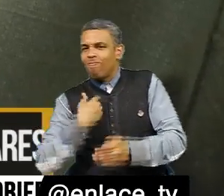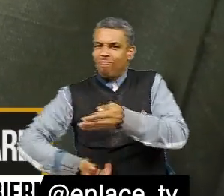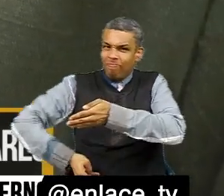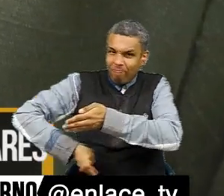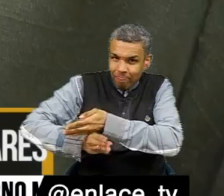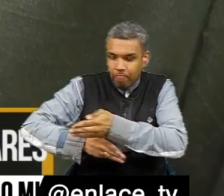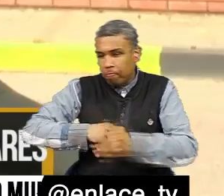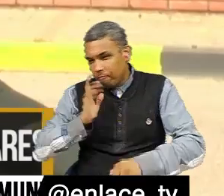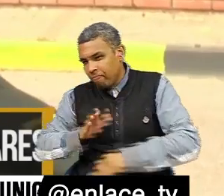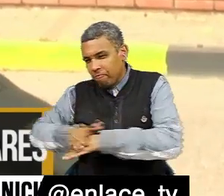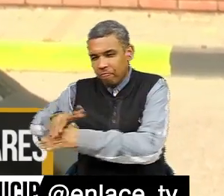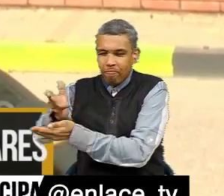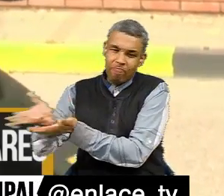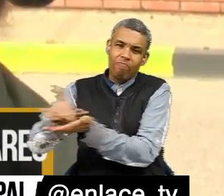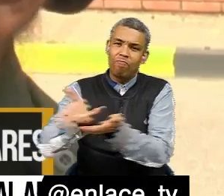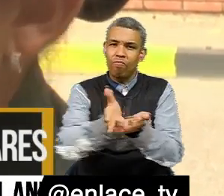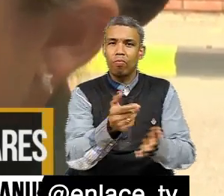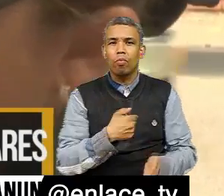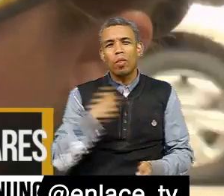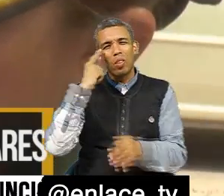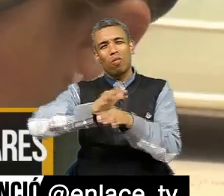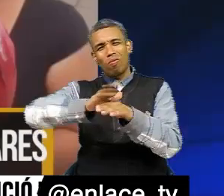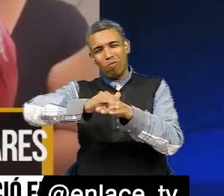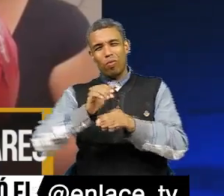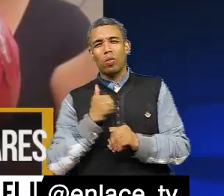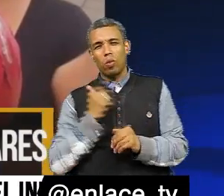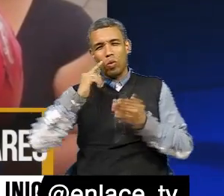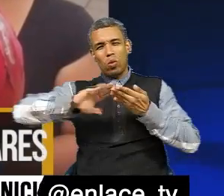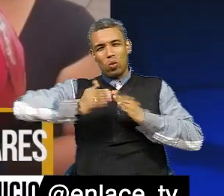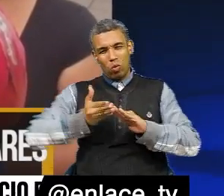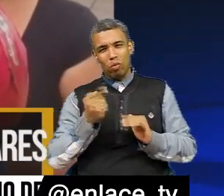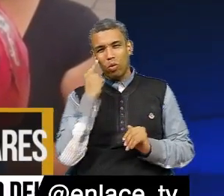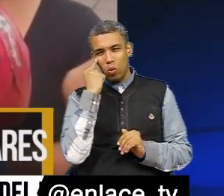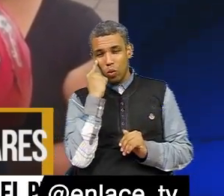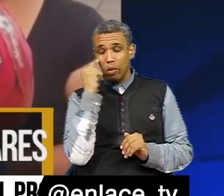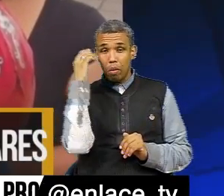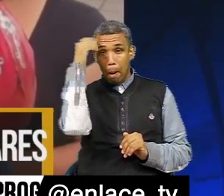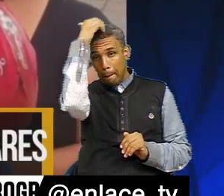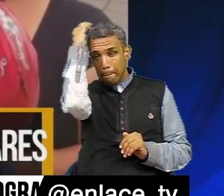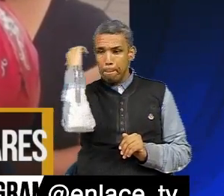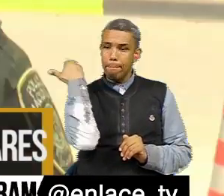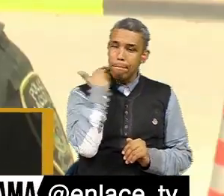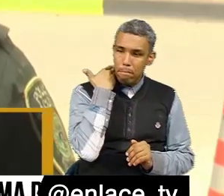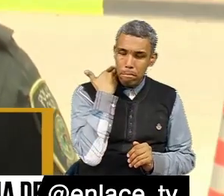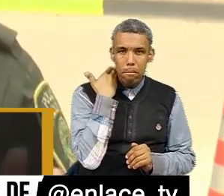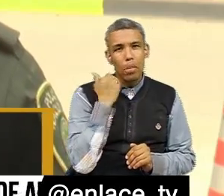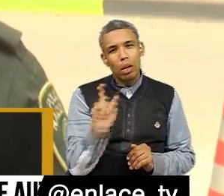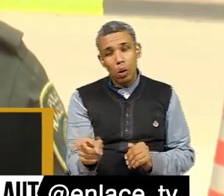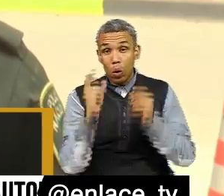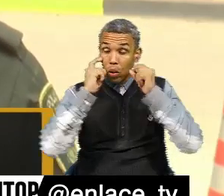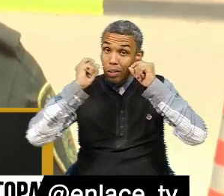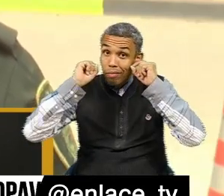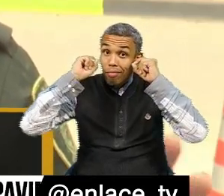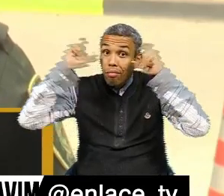autoridades invitaron a la comunidad a no dar papaya y hacer uso de los dispositivos en lugares seguros. Asimismo, una